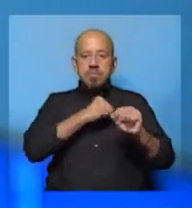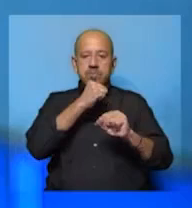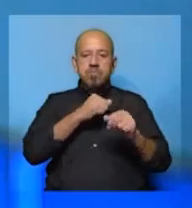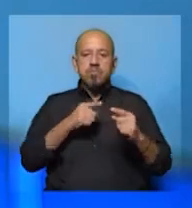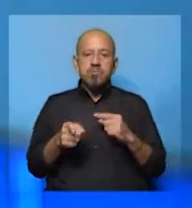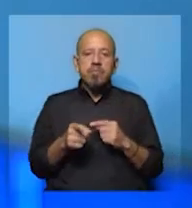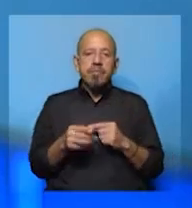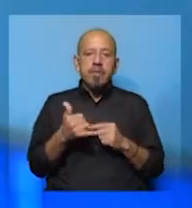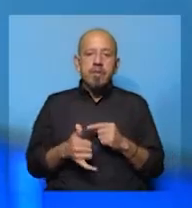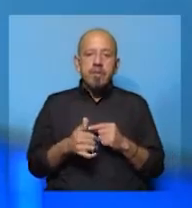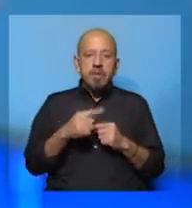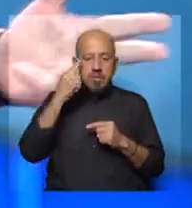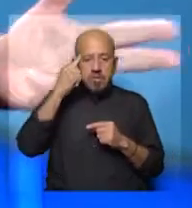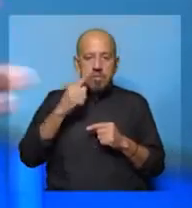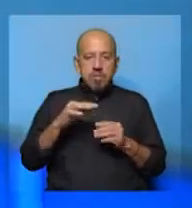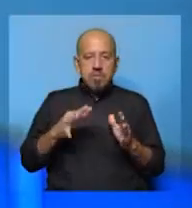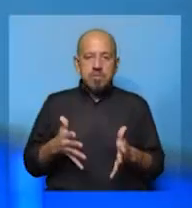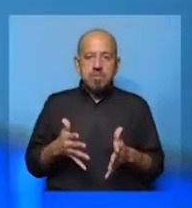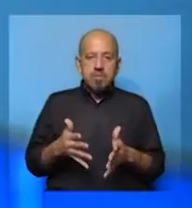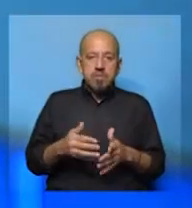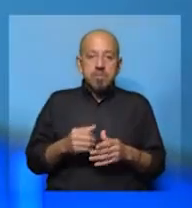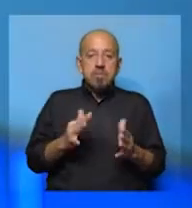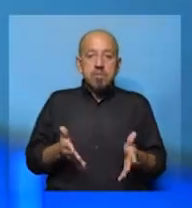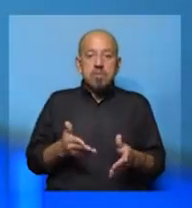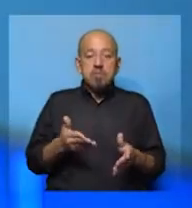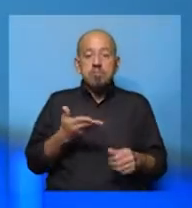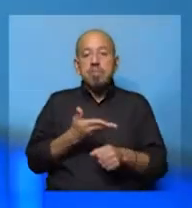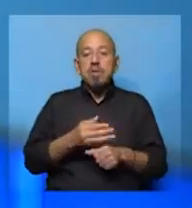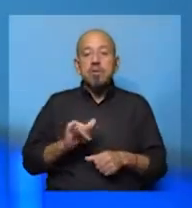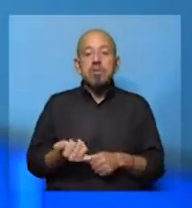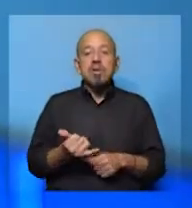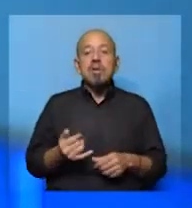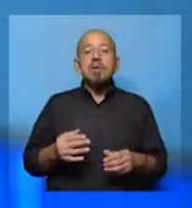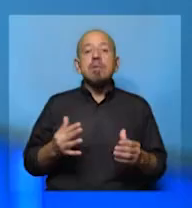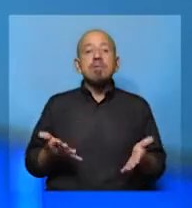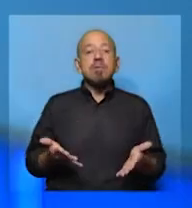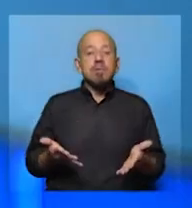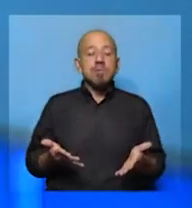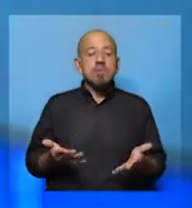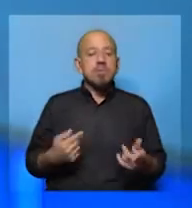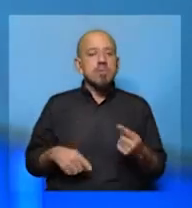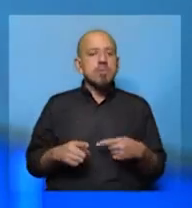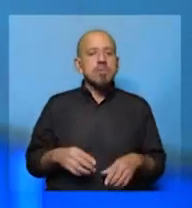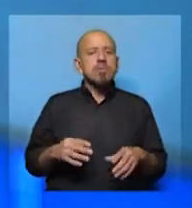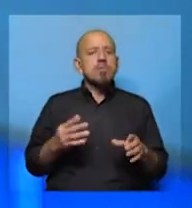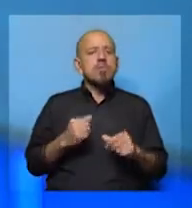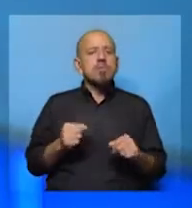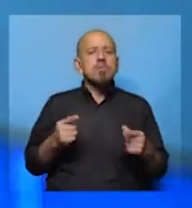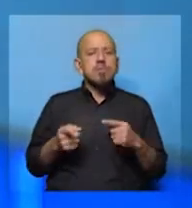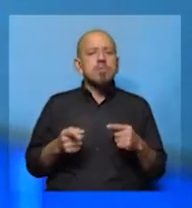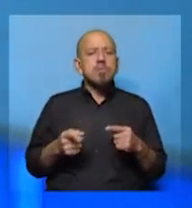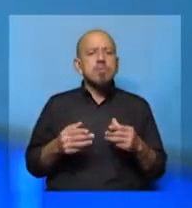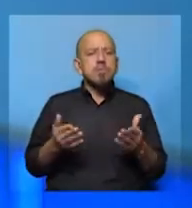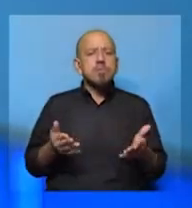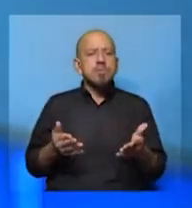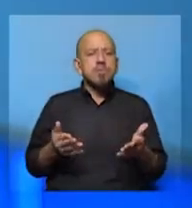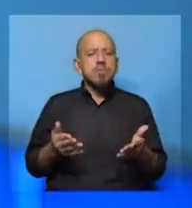vos tengas que pensar qué pasó con pedido ya no es decir eh cómo puede ser que vos tengas de un día para el